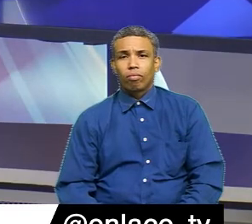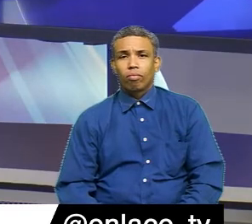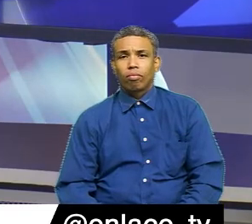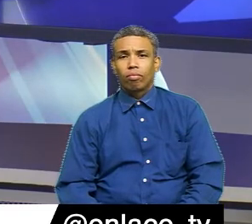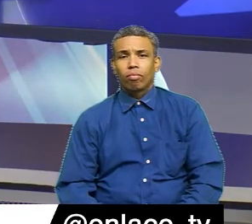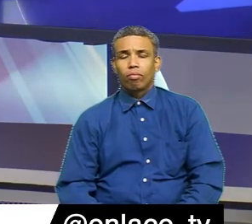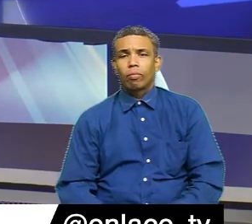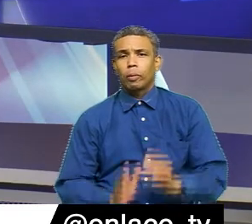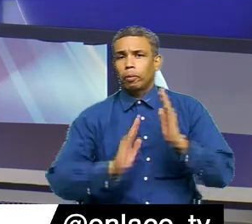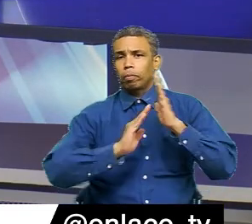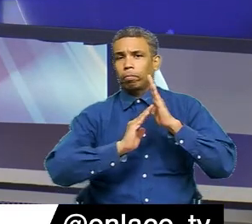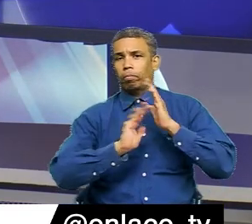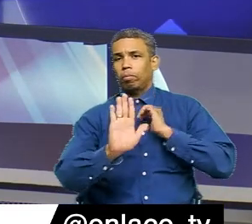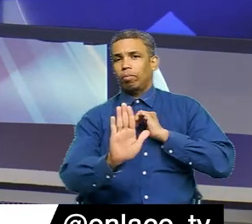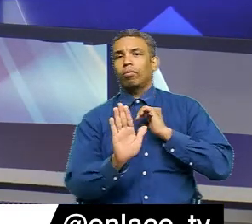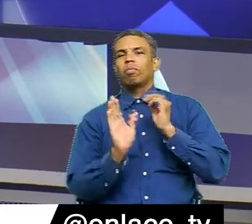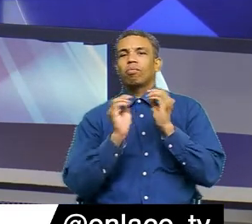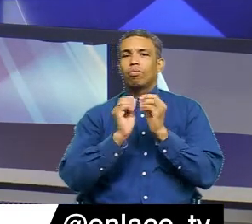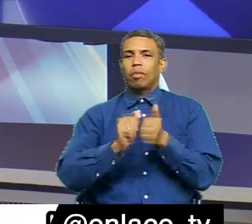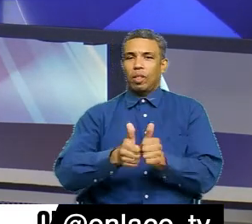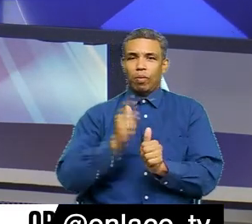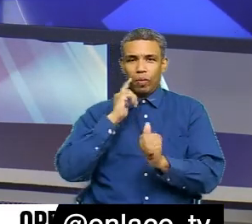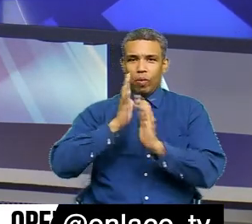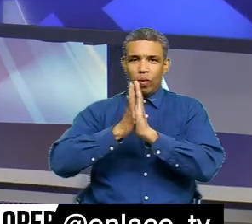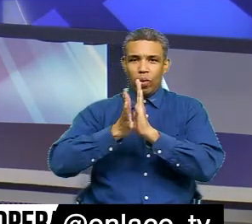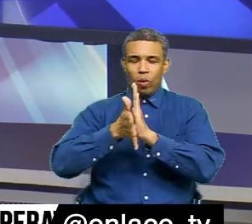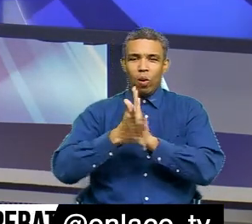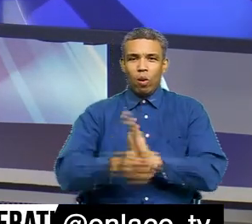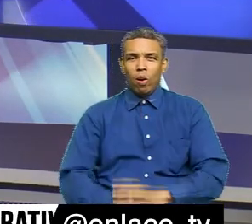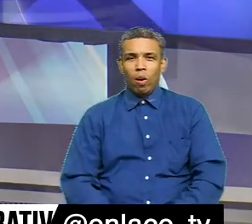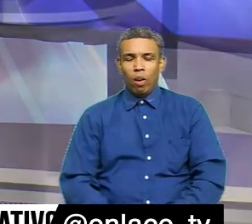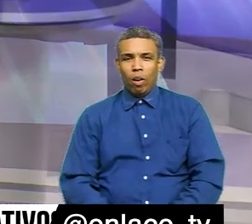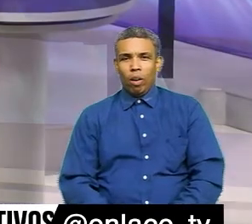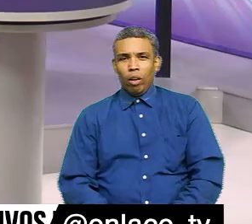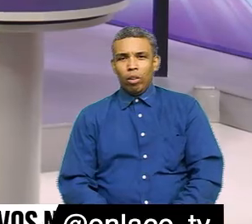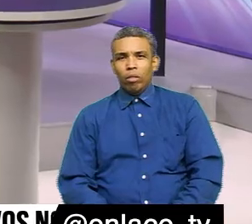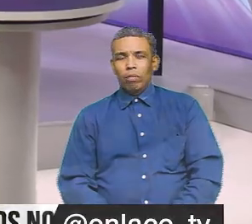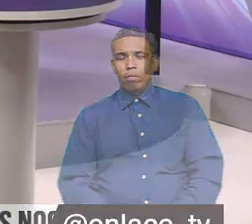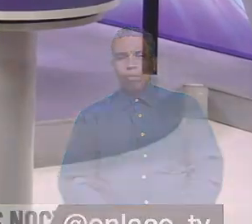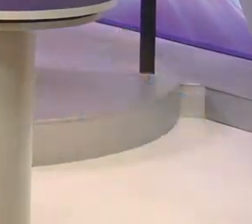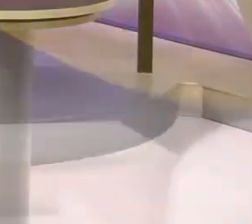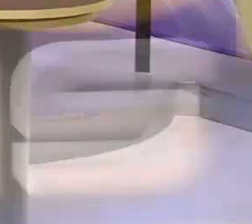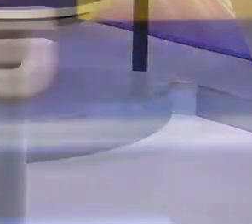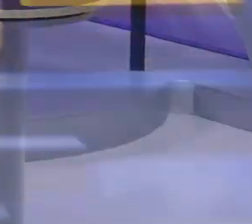Momento de hacer una pausa y al regresar información deportiva en Enlace Noticias.